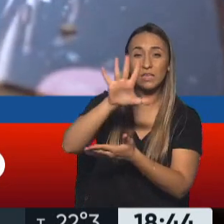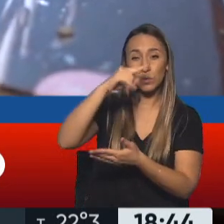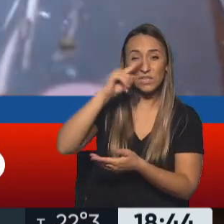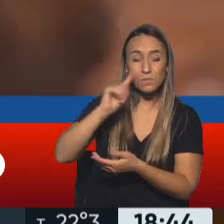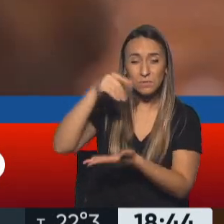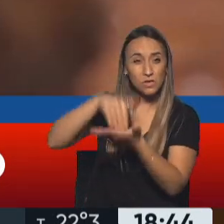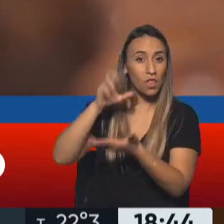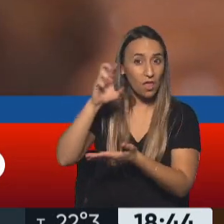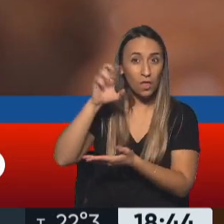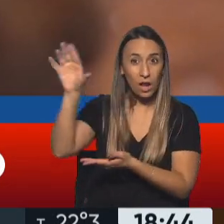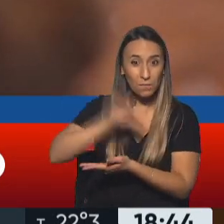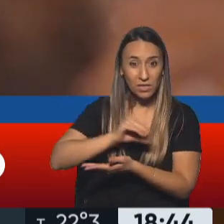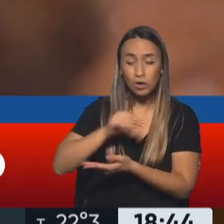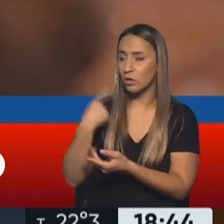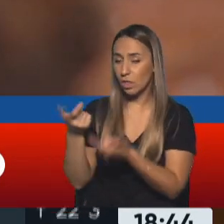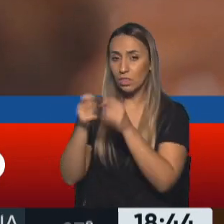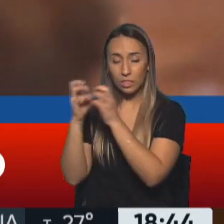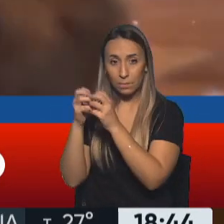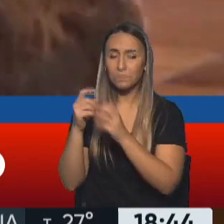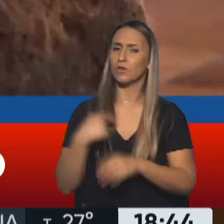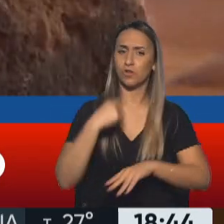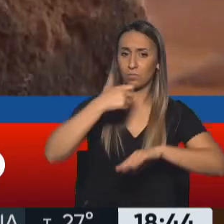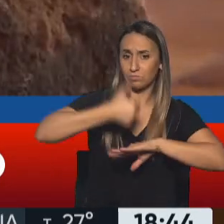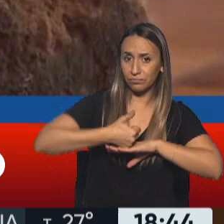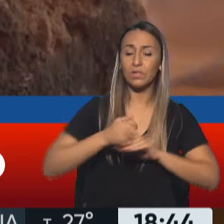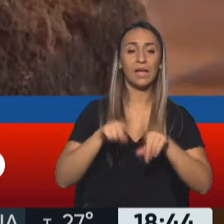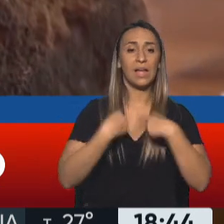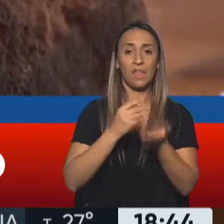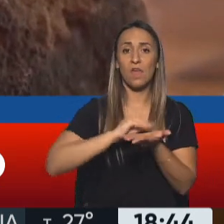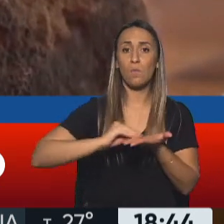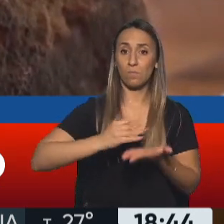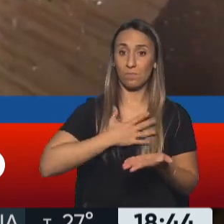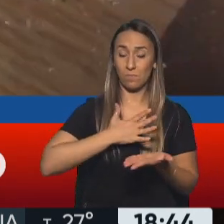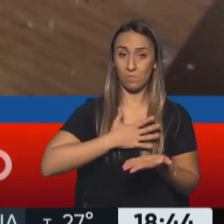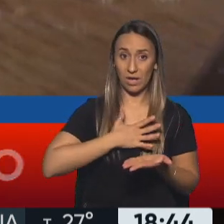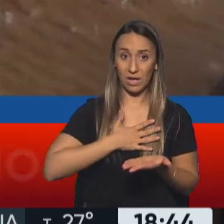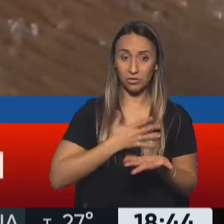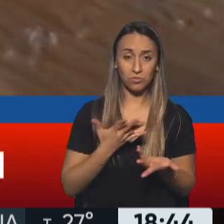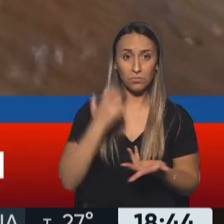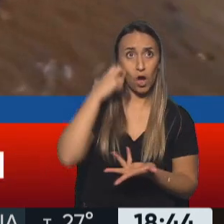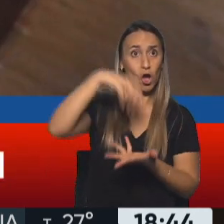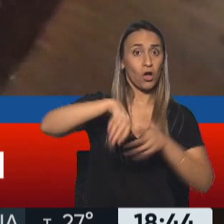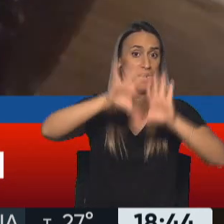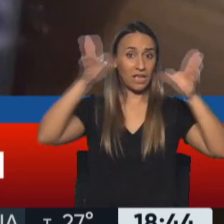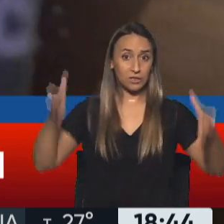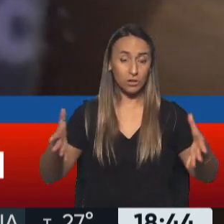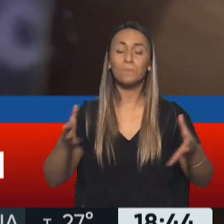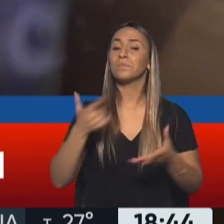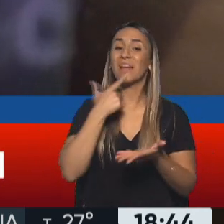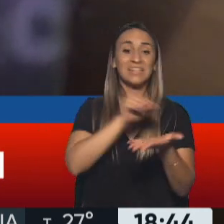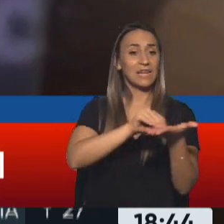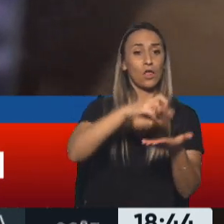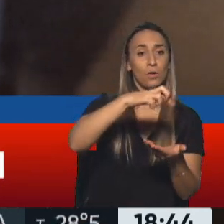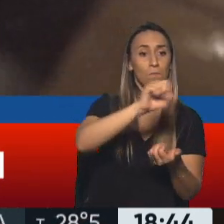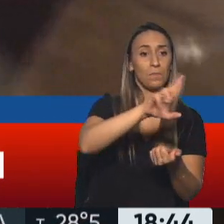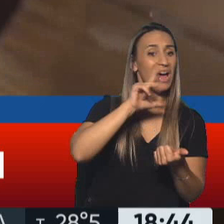de dólares, estábamos en mi despacho, en la presidencia del Senado, en el Congreso de la Nación, el senador Oscar Parrilli,